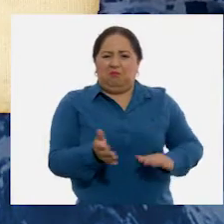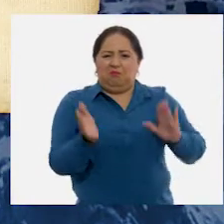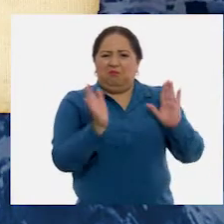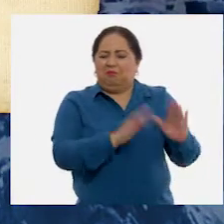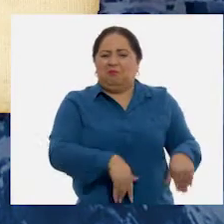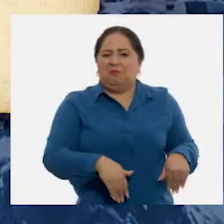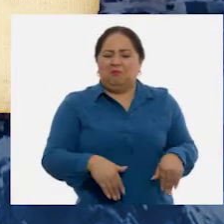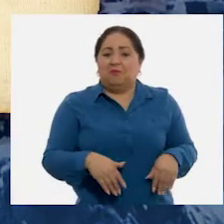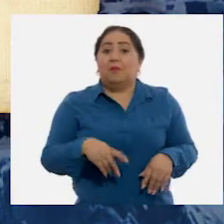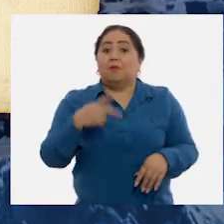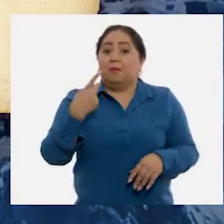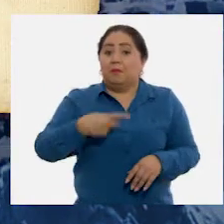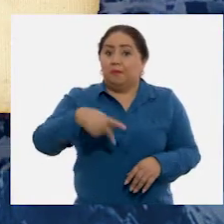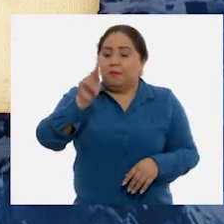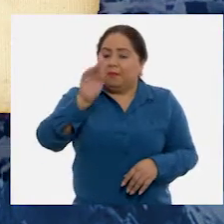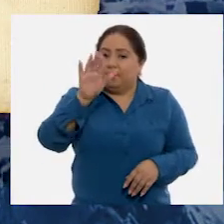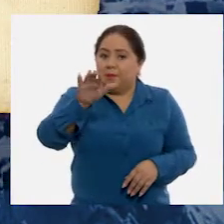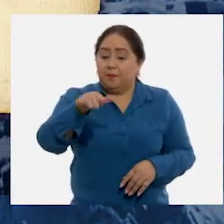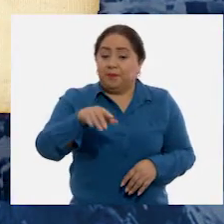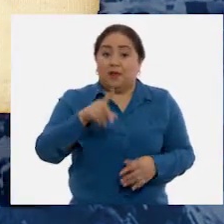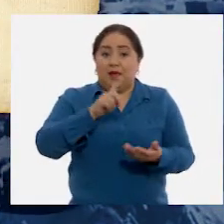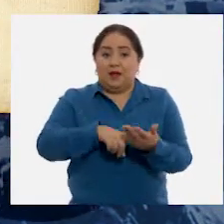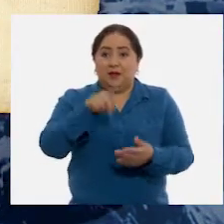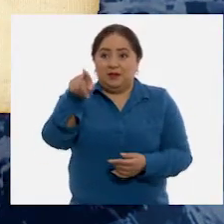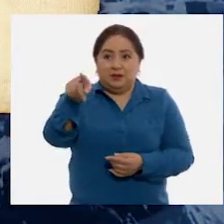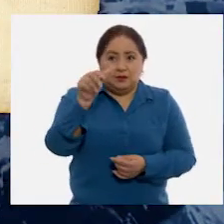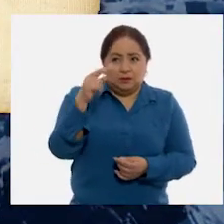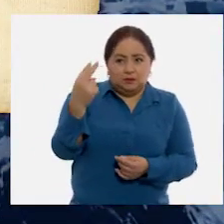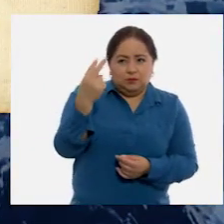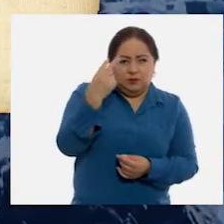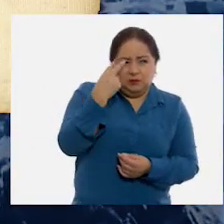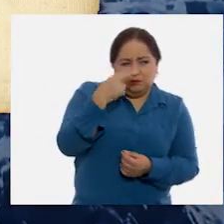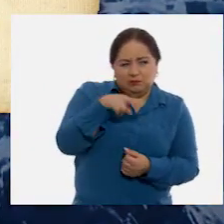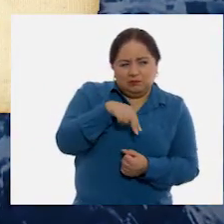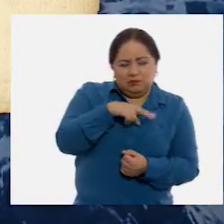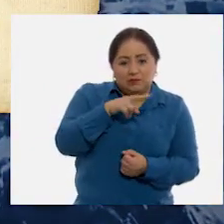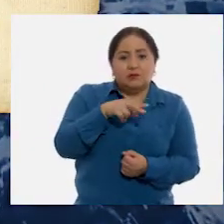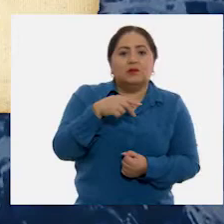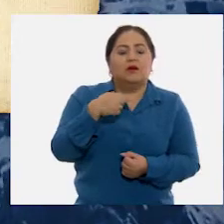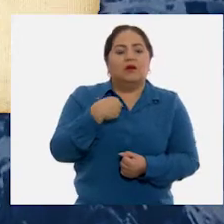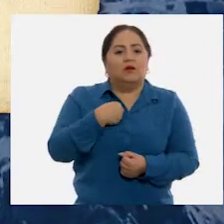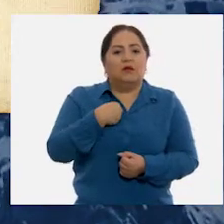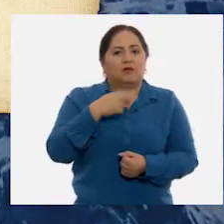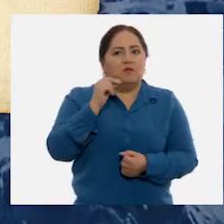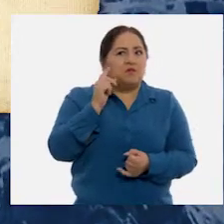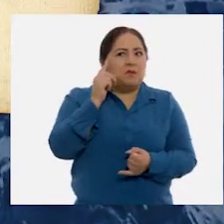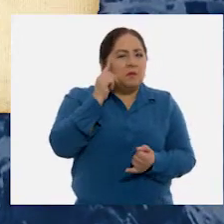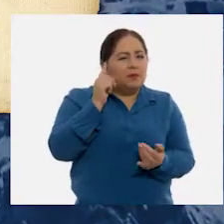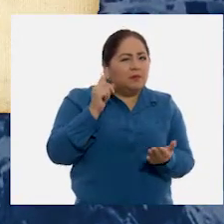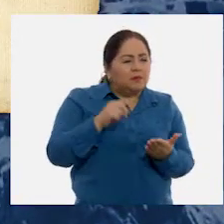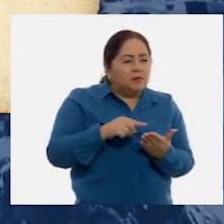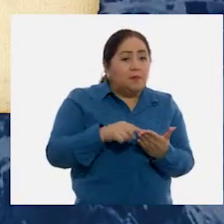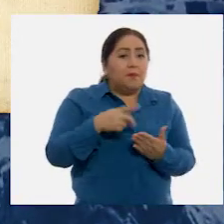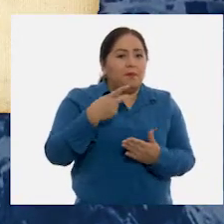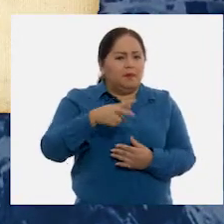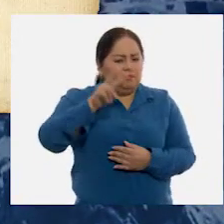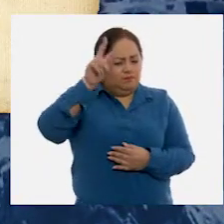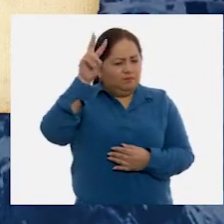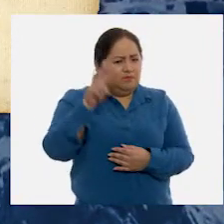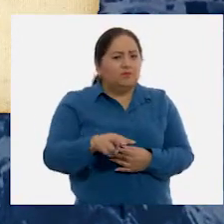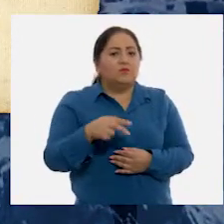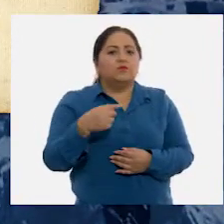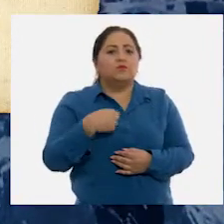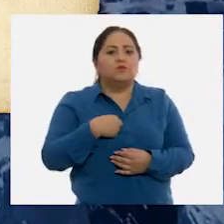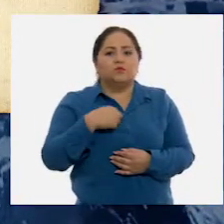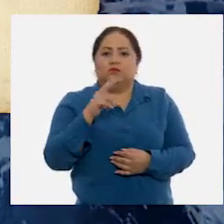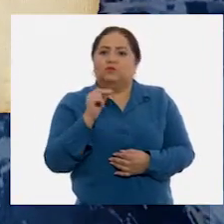ser. Pero oiga, ahí donde me mira tan desgarrado, voy que no me lo cree. Pero de veras, yo